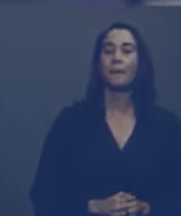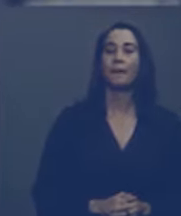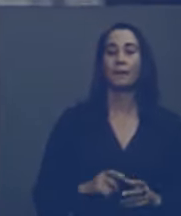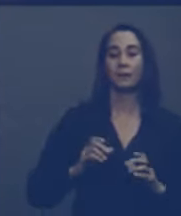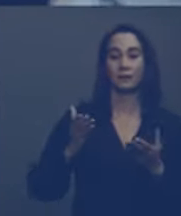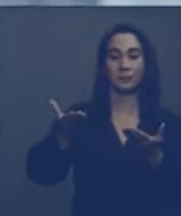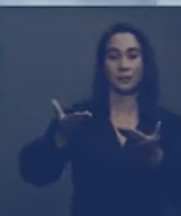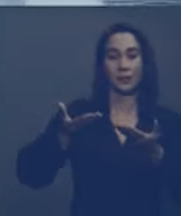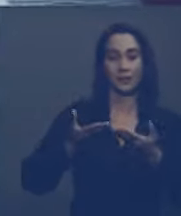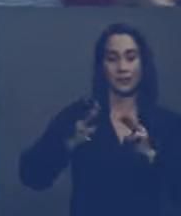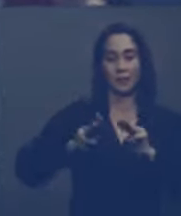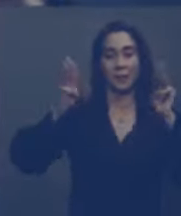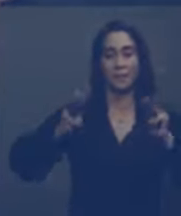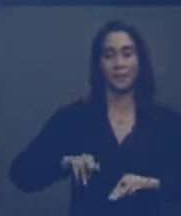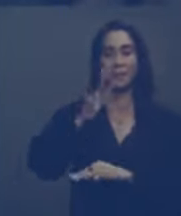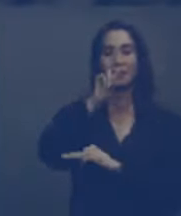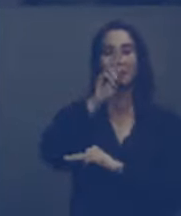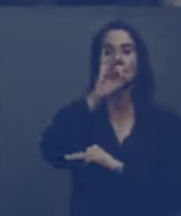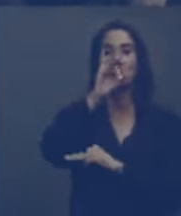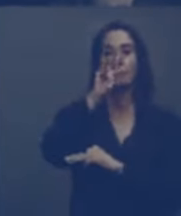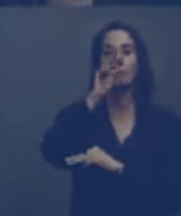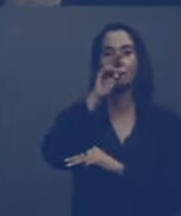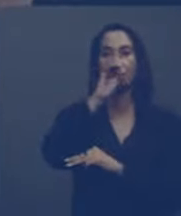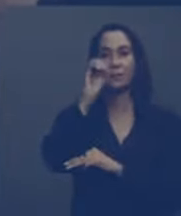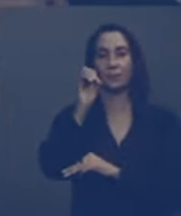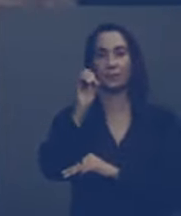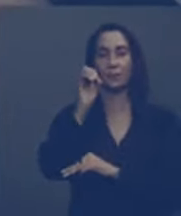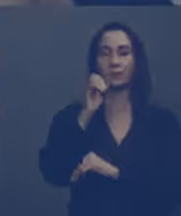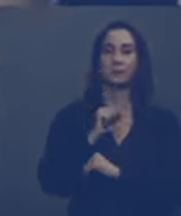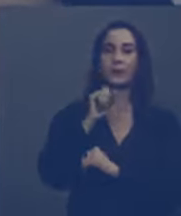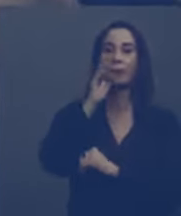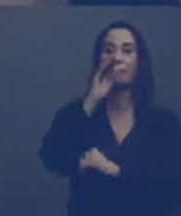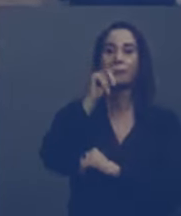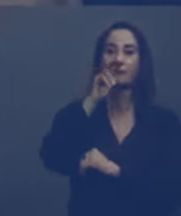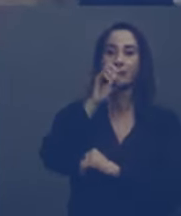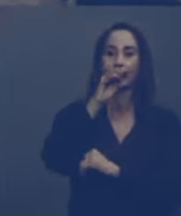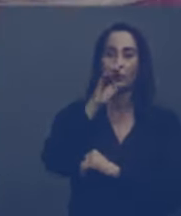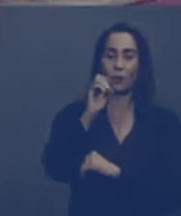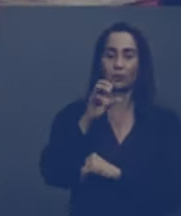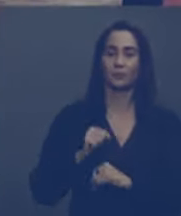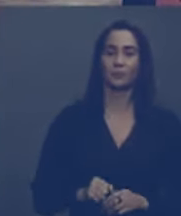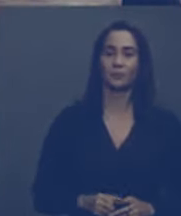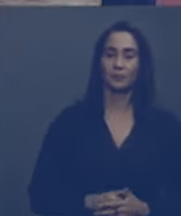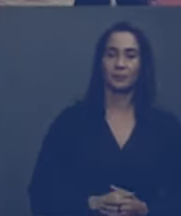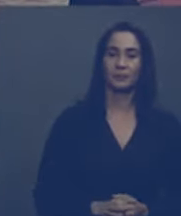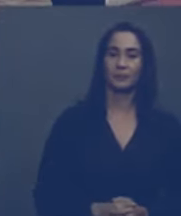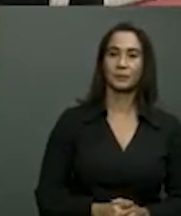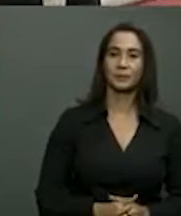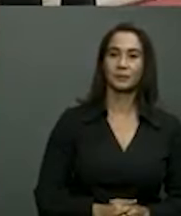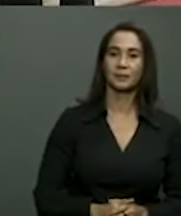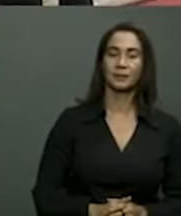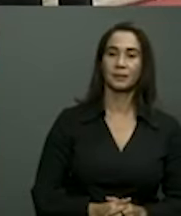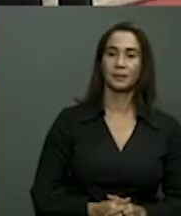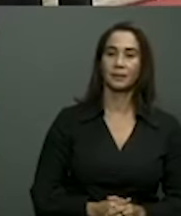de Industria, Comercio y MIPIMES gana premio nacional a la calidad del sector público. Seguimos elevando el